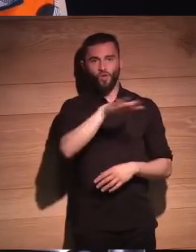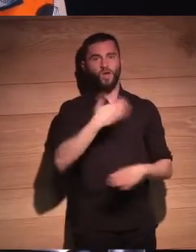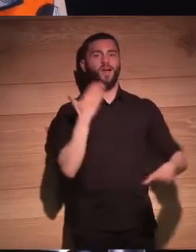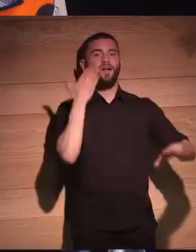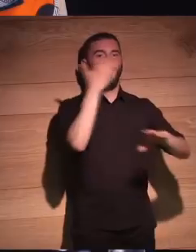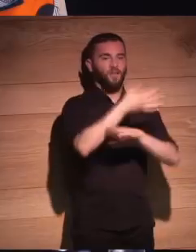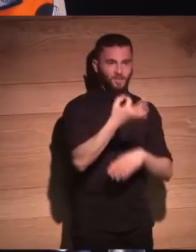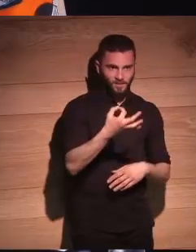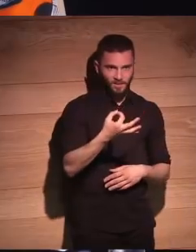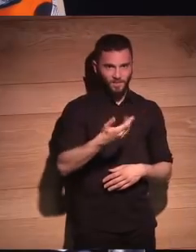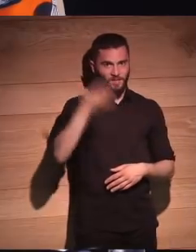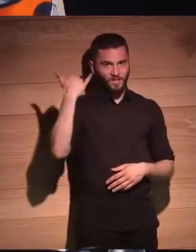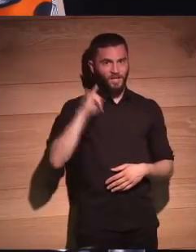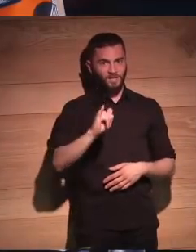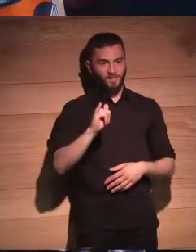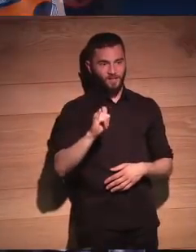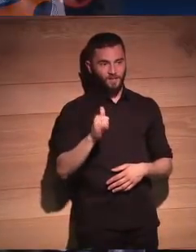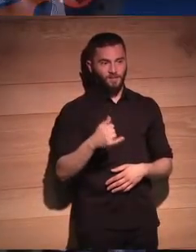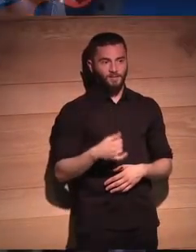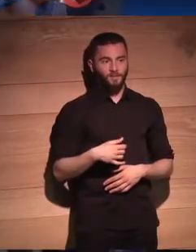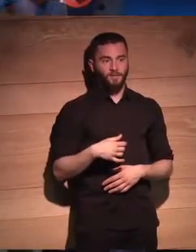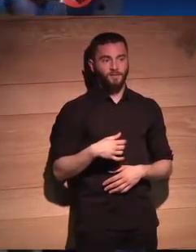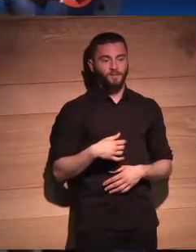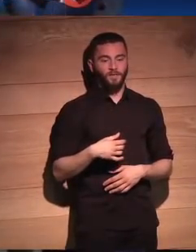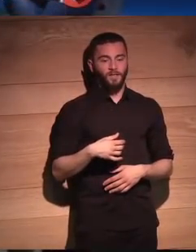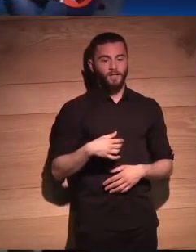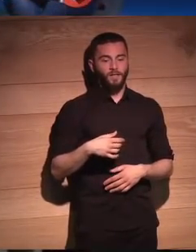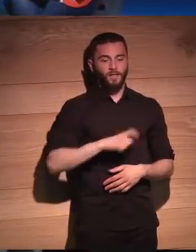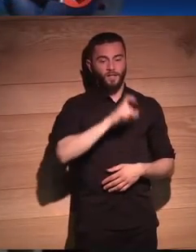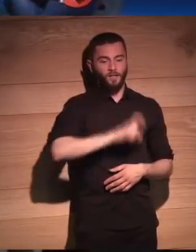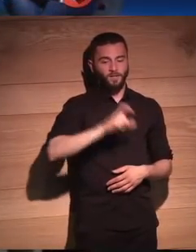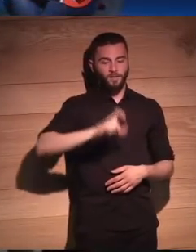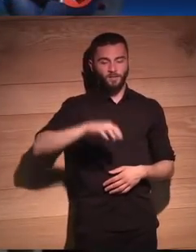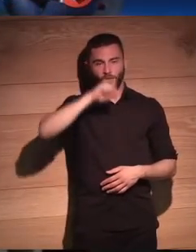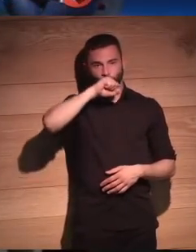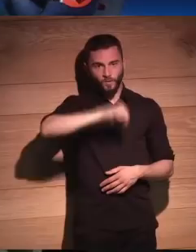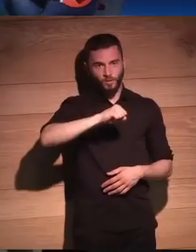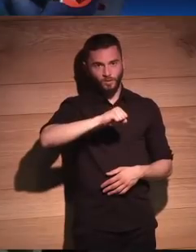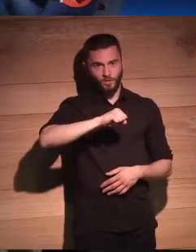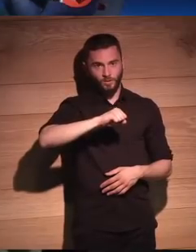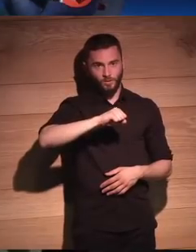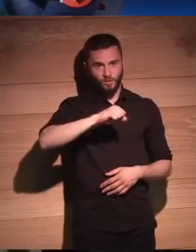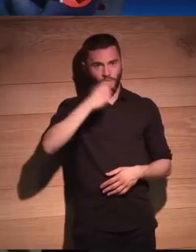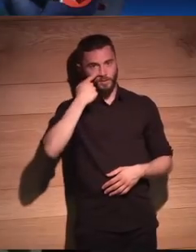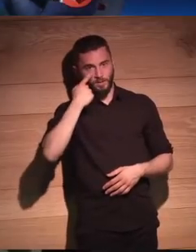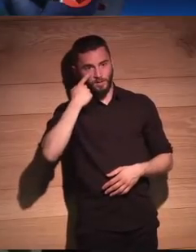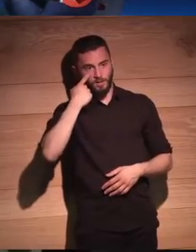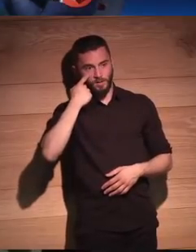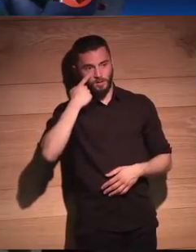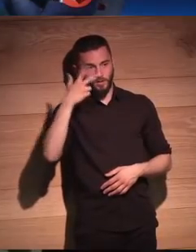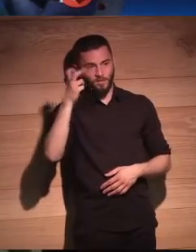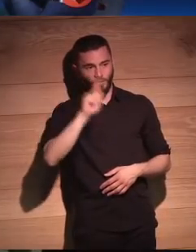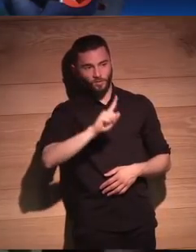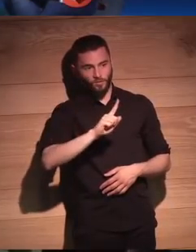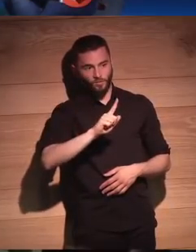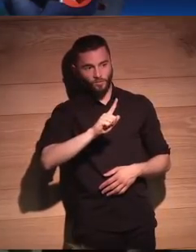Bueno, es es así. que el medio que no escucha a su audiencia muere. Entonces, Muy bien. tienen que estar todos los cómics,